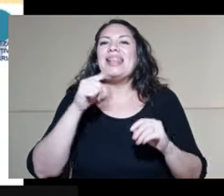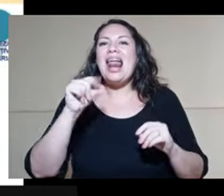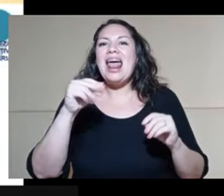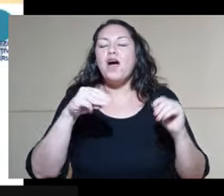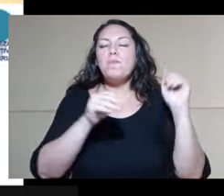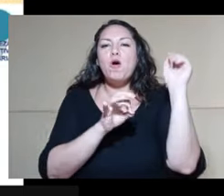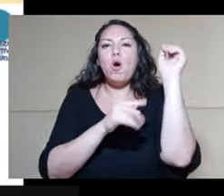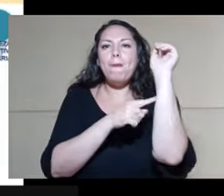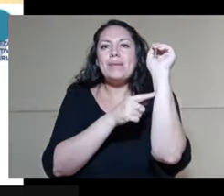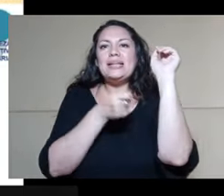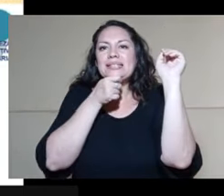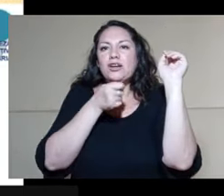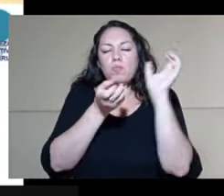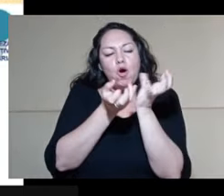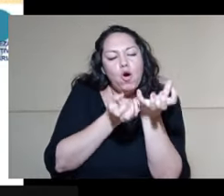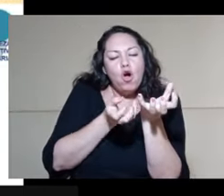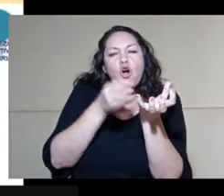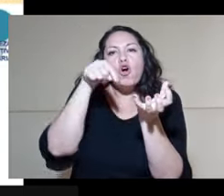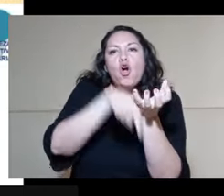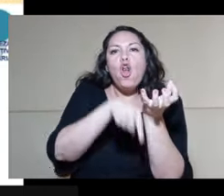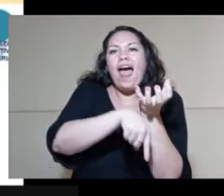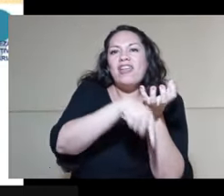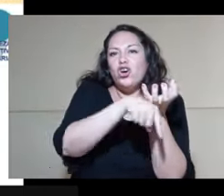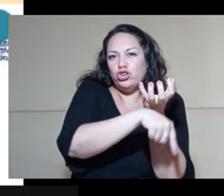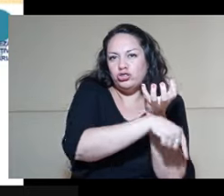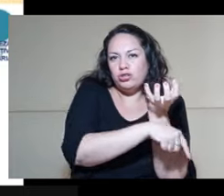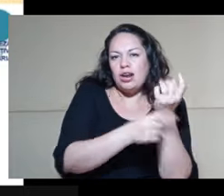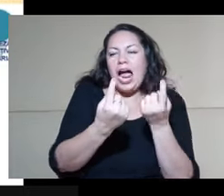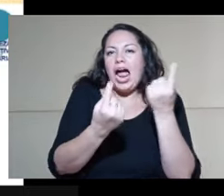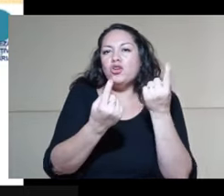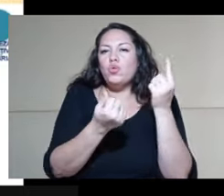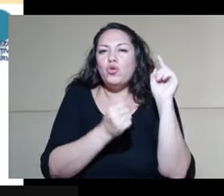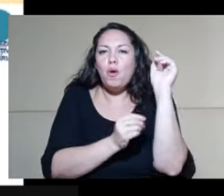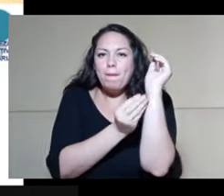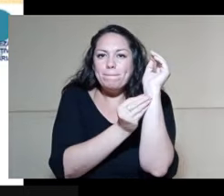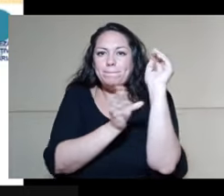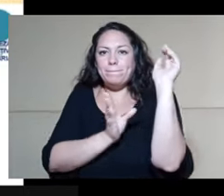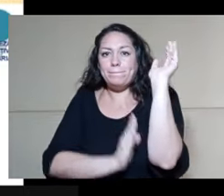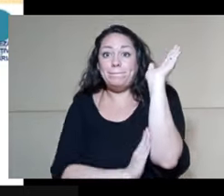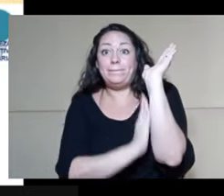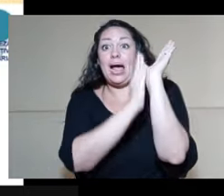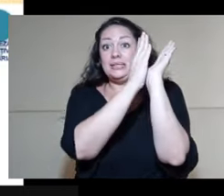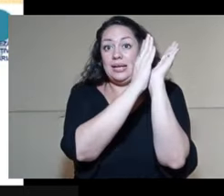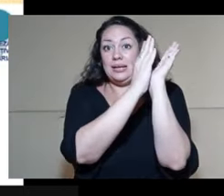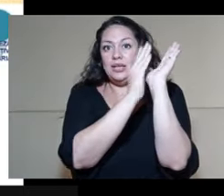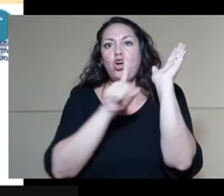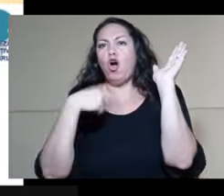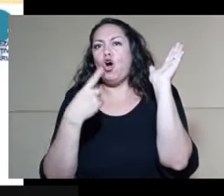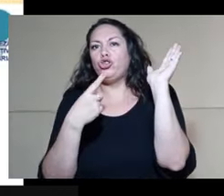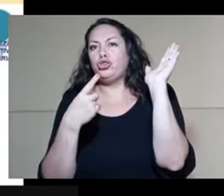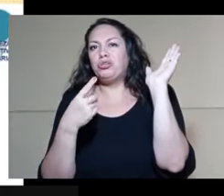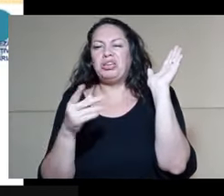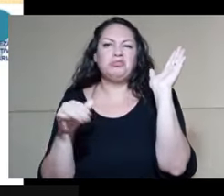el tálamo es como si fuese un filtro, un colador. Deja pasar algunos estímulos y otros no. Los estímulos relevantes los deja pasar